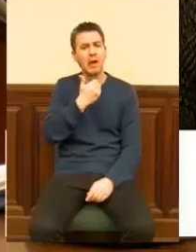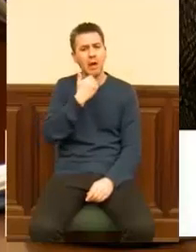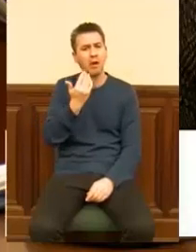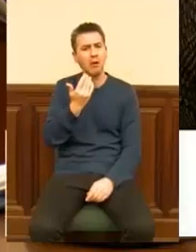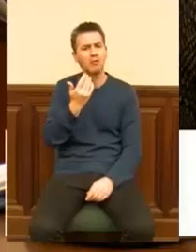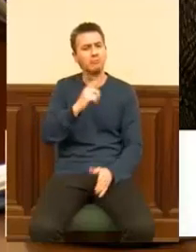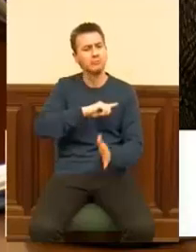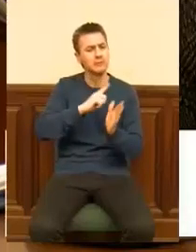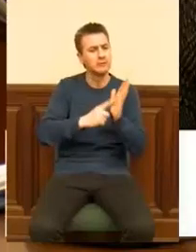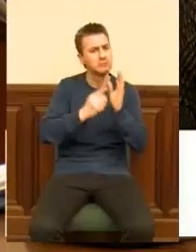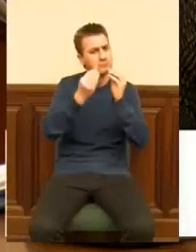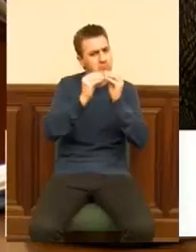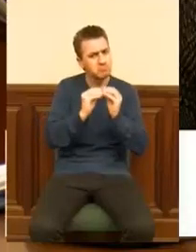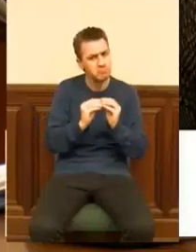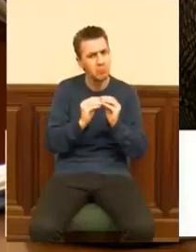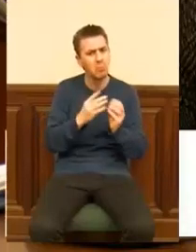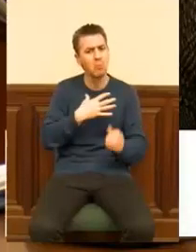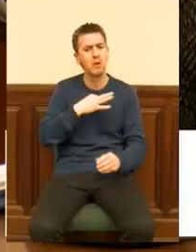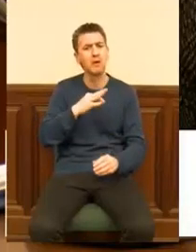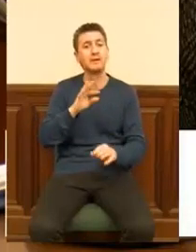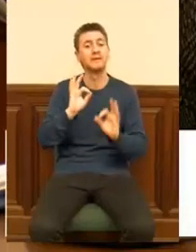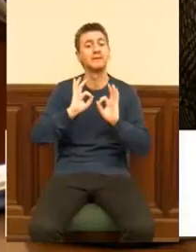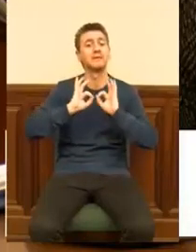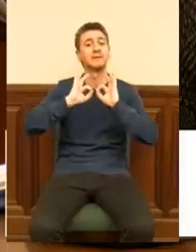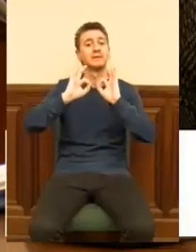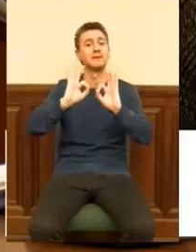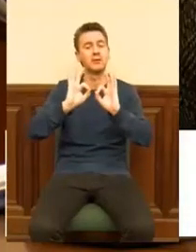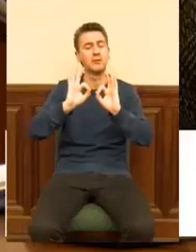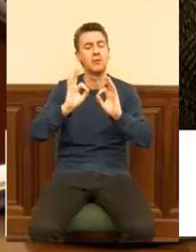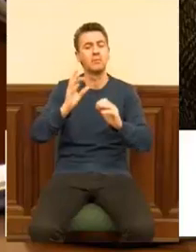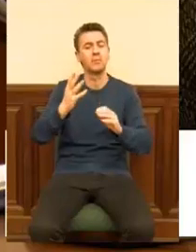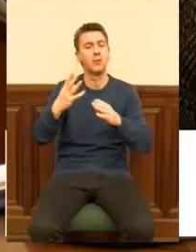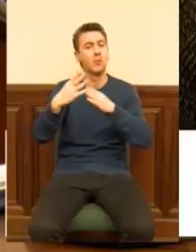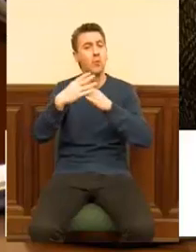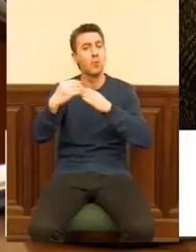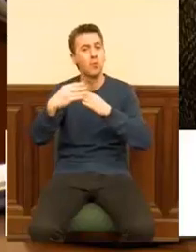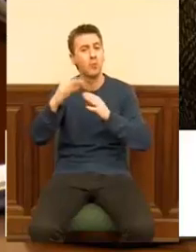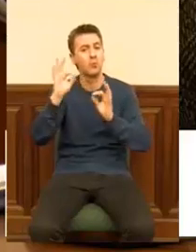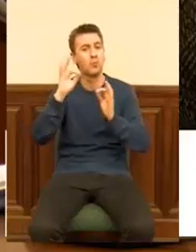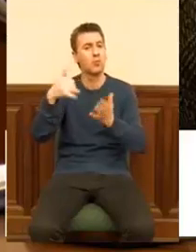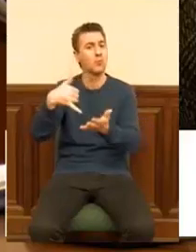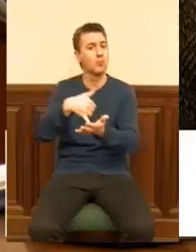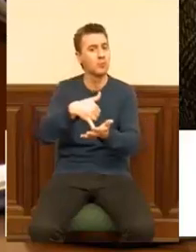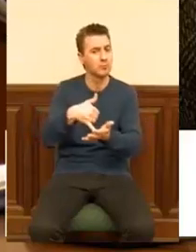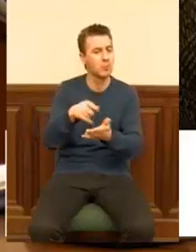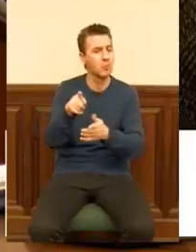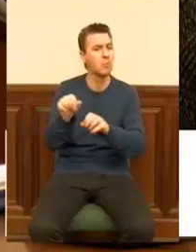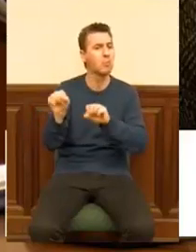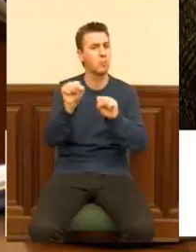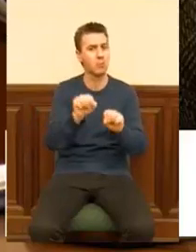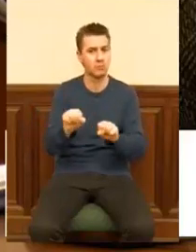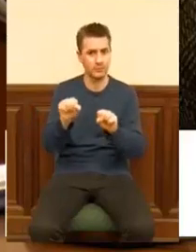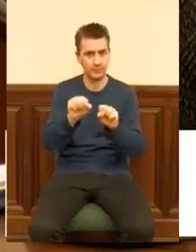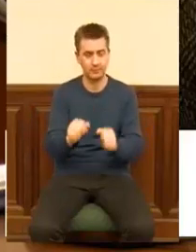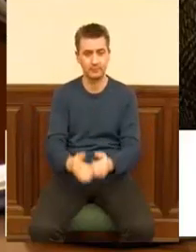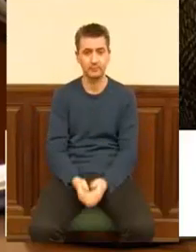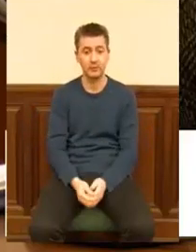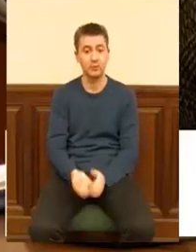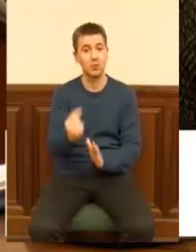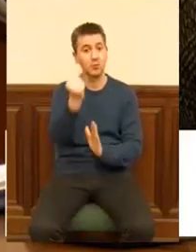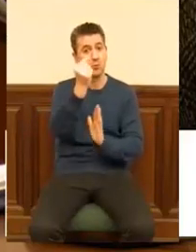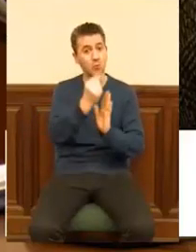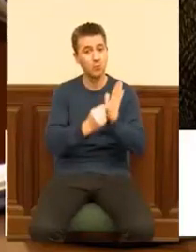en lo que tiene que ver con los mecanismos de protección a los consumidores vulnerables, señora Cortés. Absolutamente todos los puntos que hemos